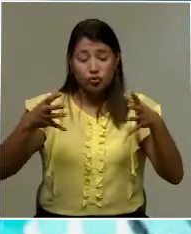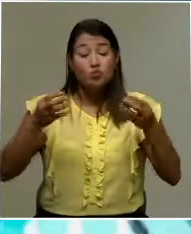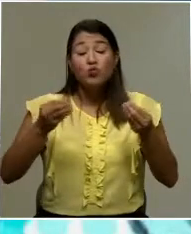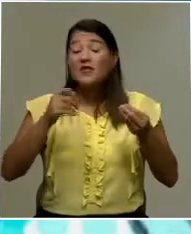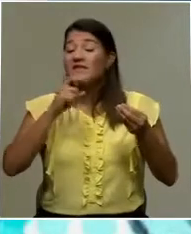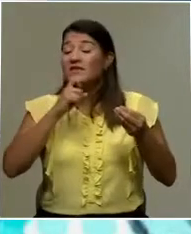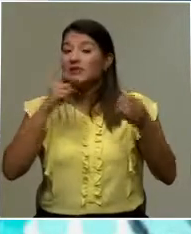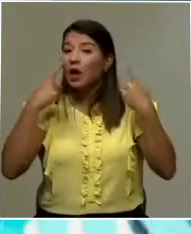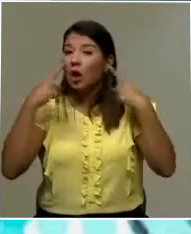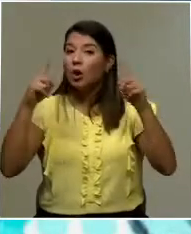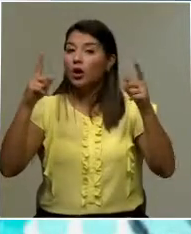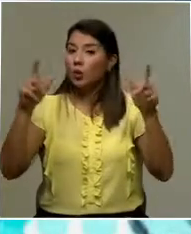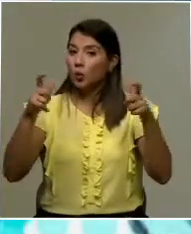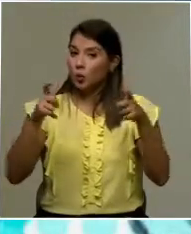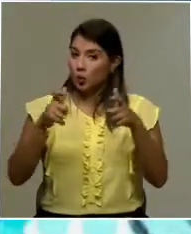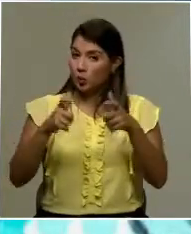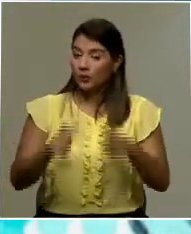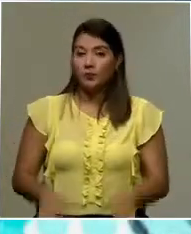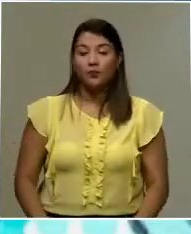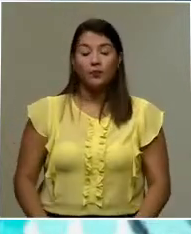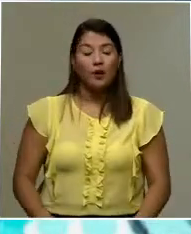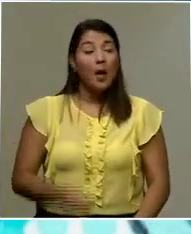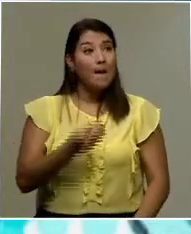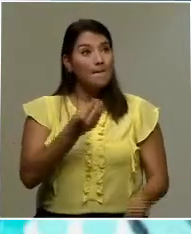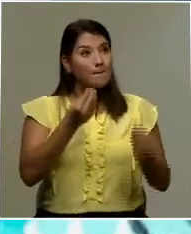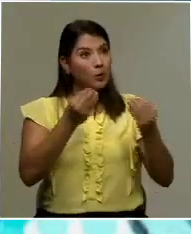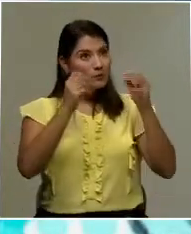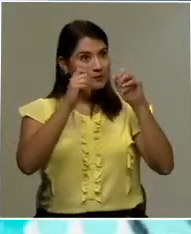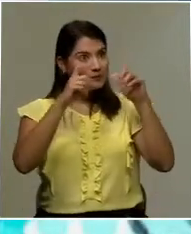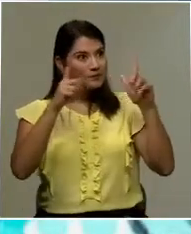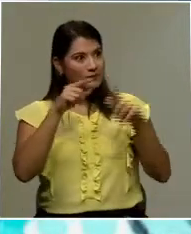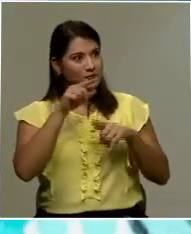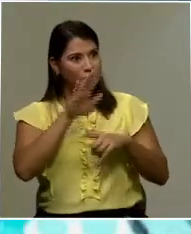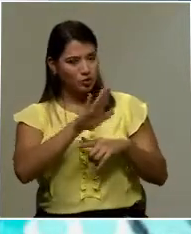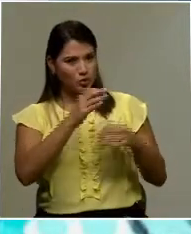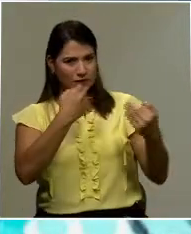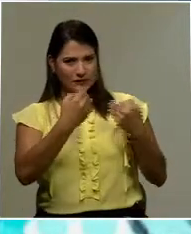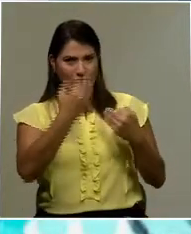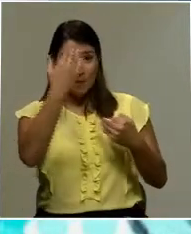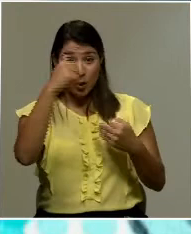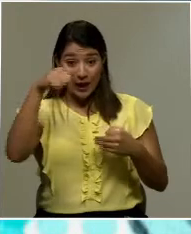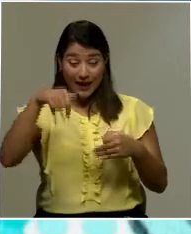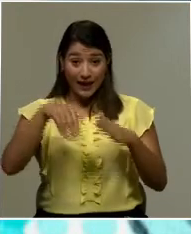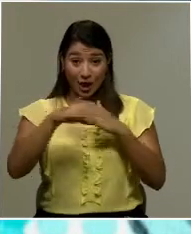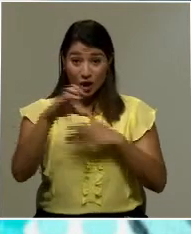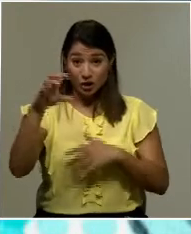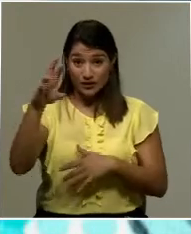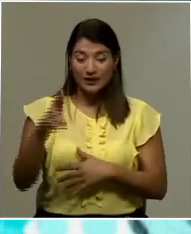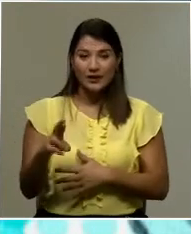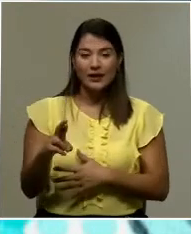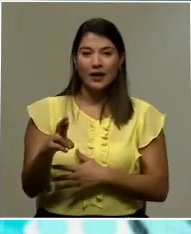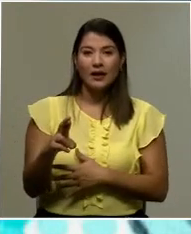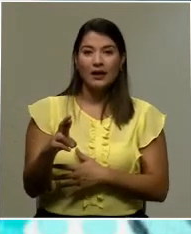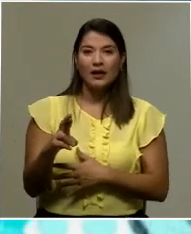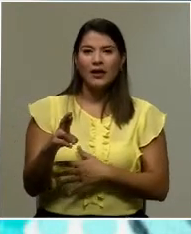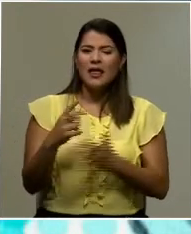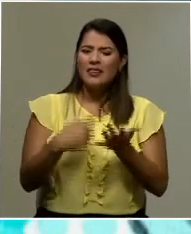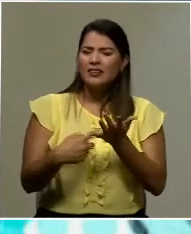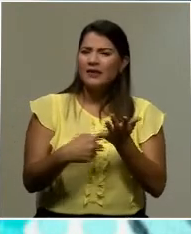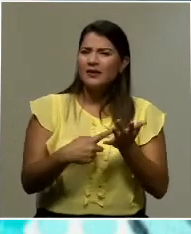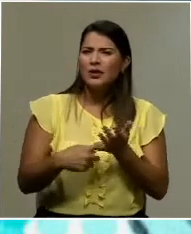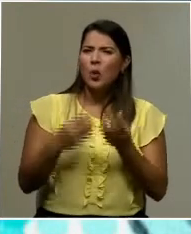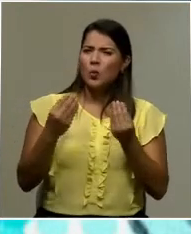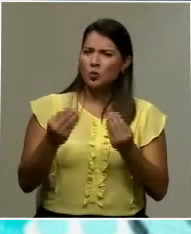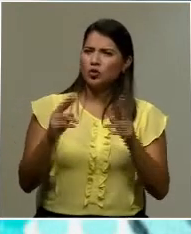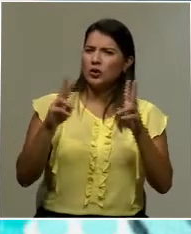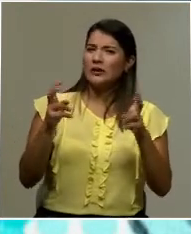¿no? Es impresionante lo que dice, porque aquí en Costa Rica, en este país, se debatió mucho el tema del